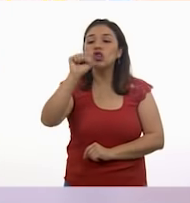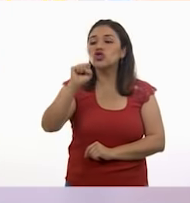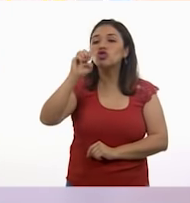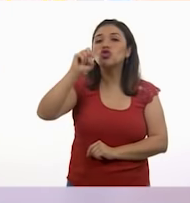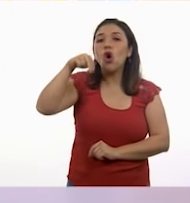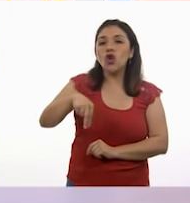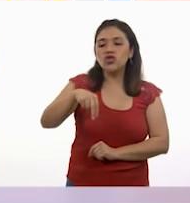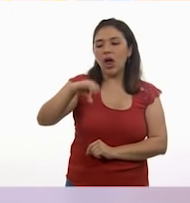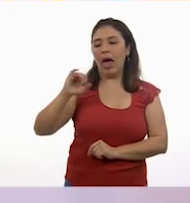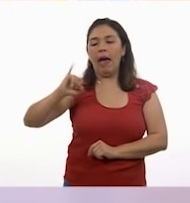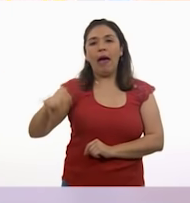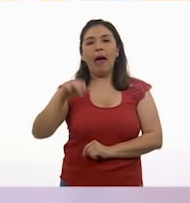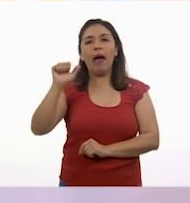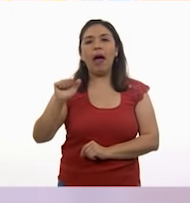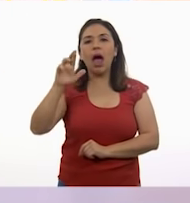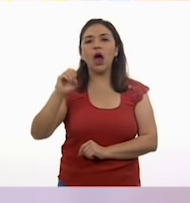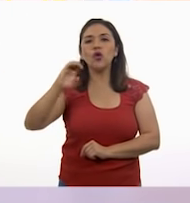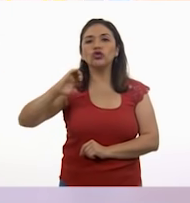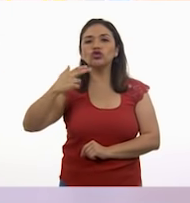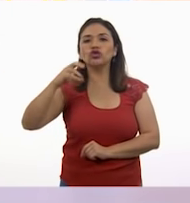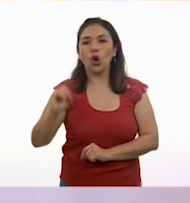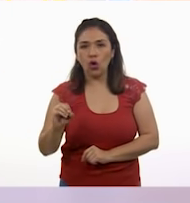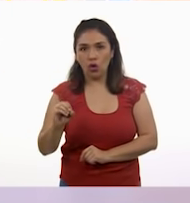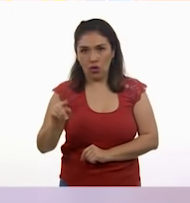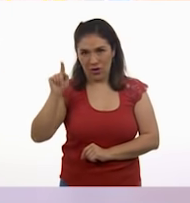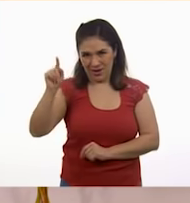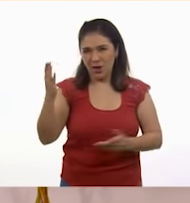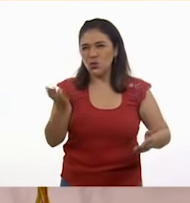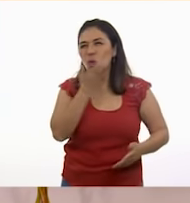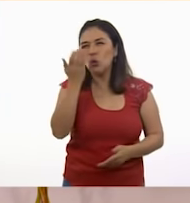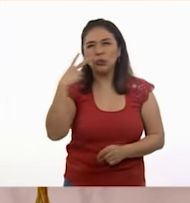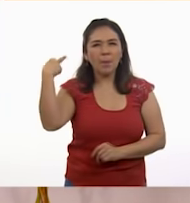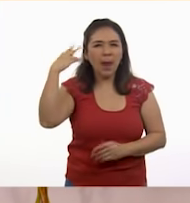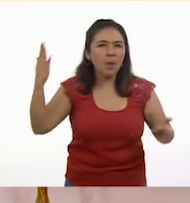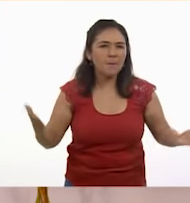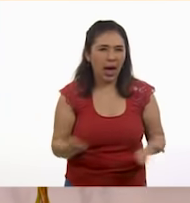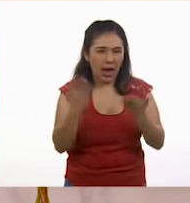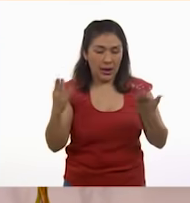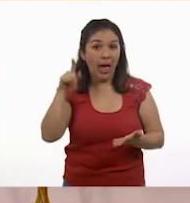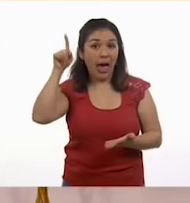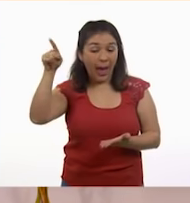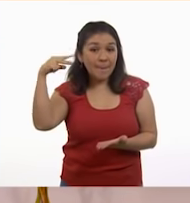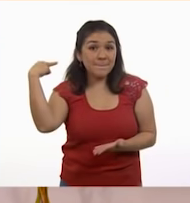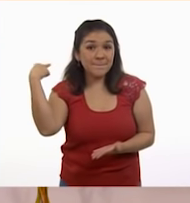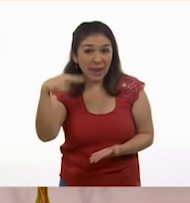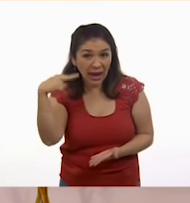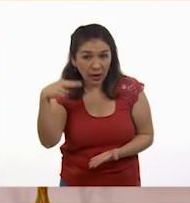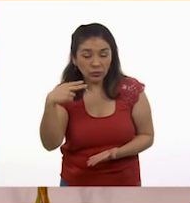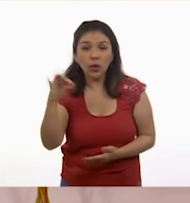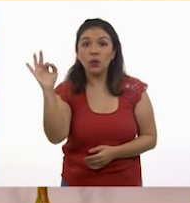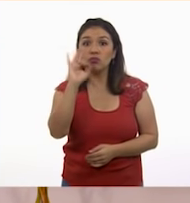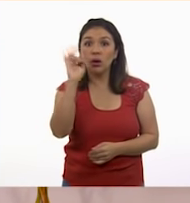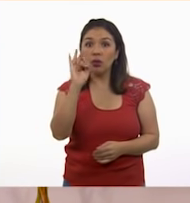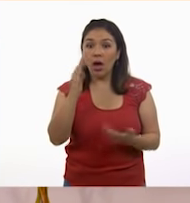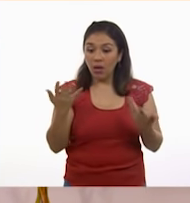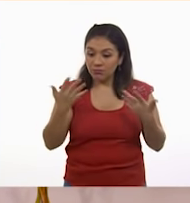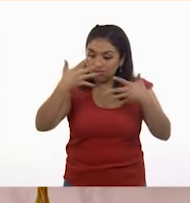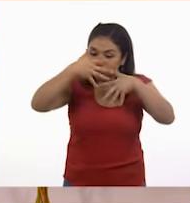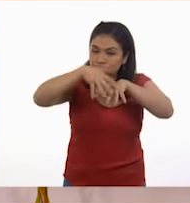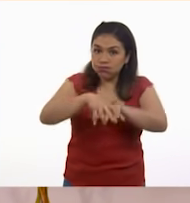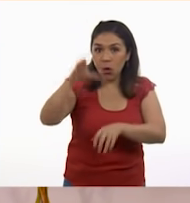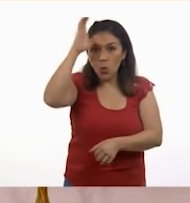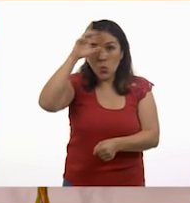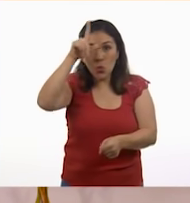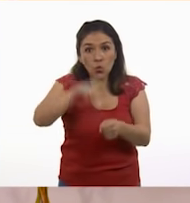son jarocho el son jarocho entonces en veracruz cuando se dio esta mezcla cultural